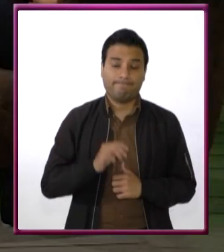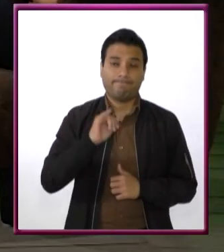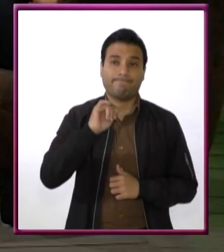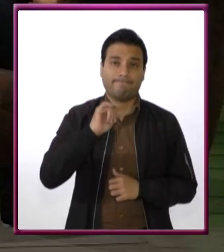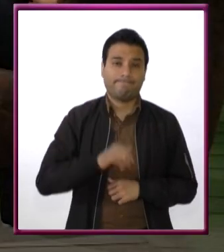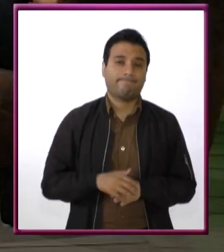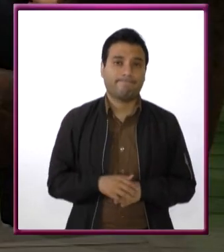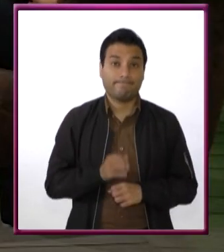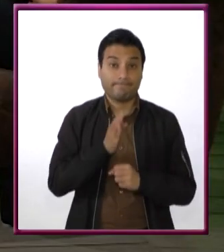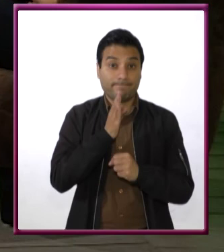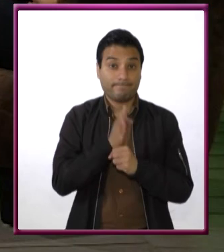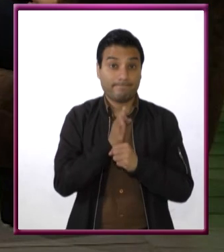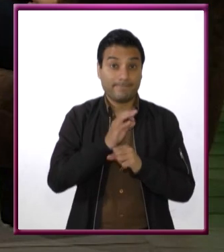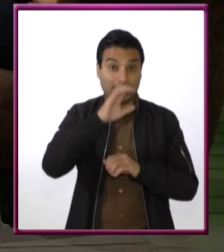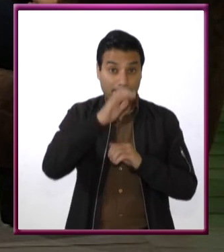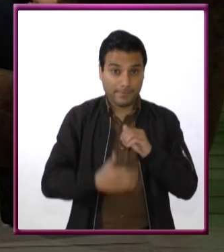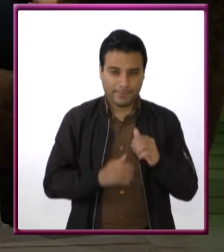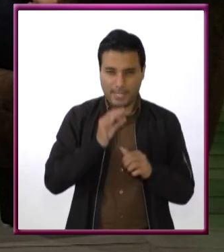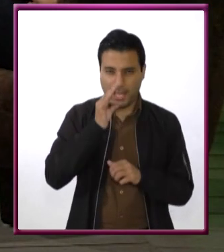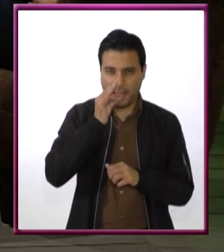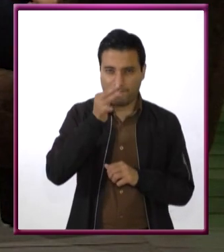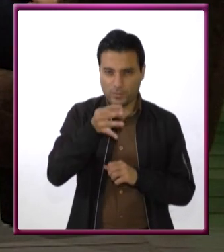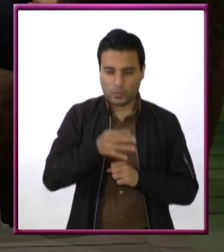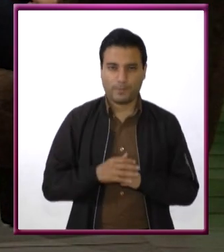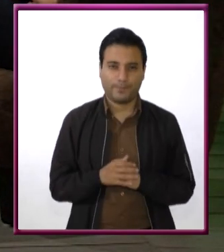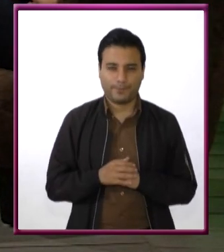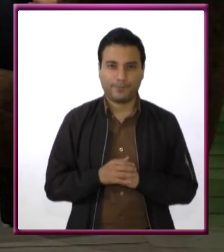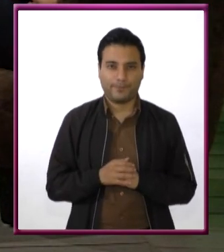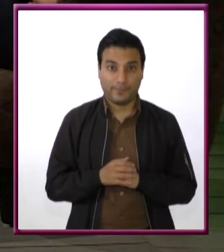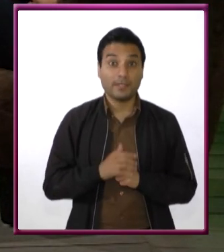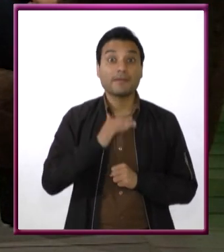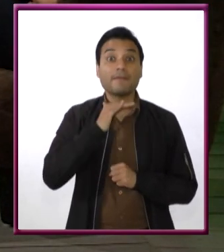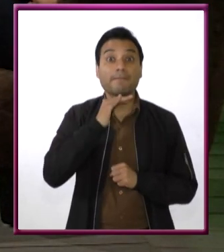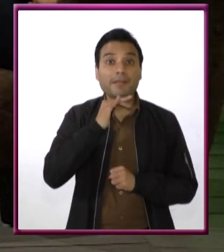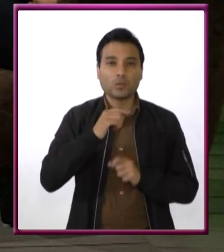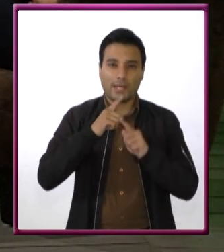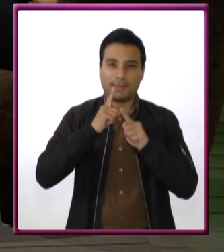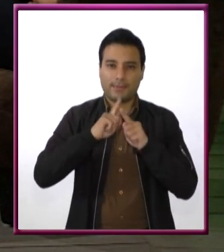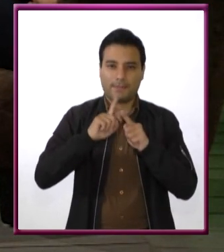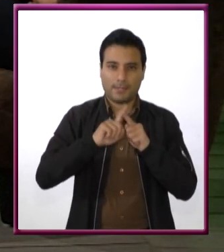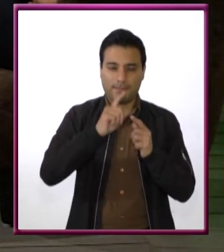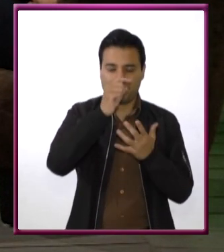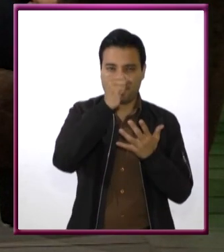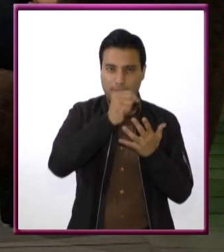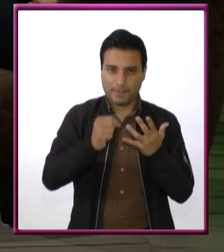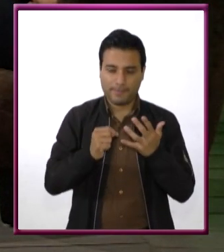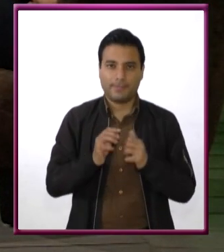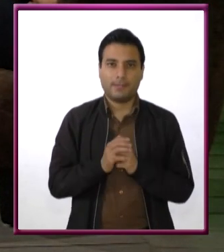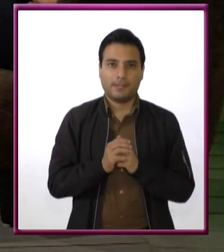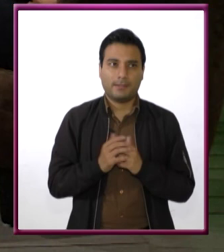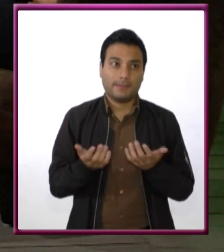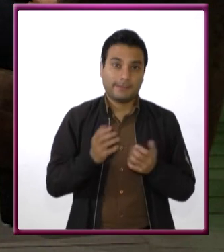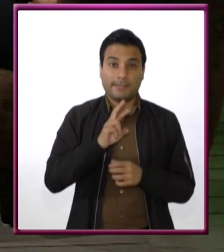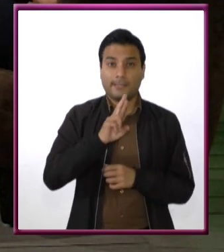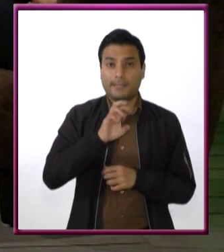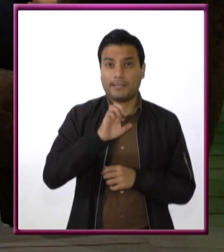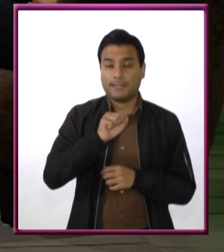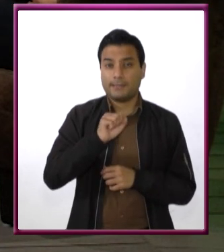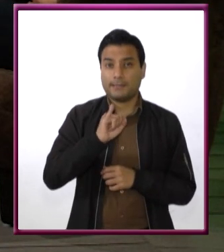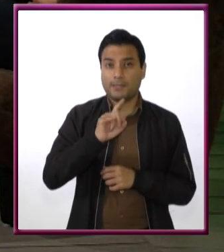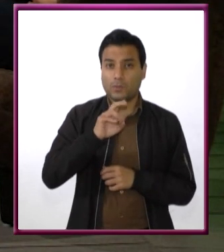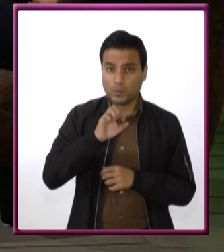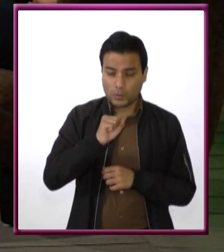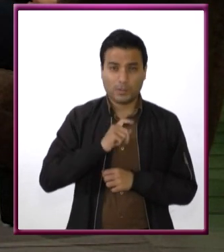Y bueno, para cerrar el programa, les comento que distintas fuentes de contaminación, desde residuos hasta plaguicidas, tienen severas repercusiones